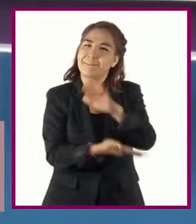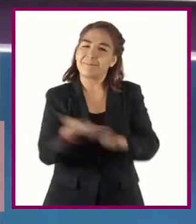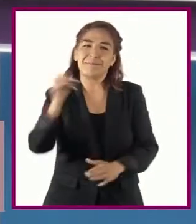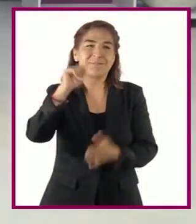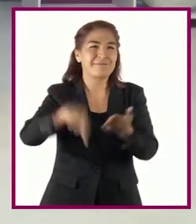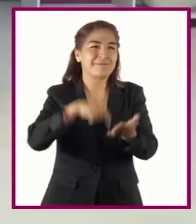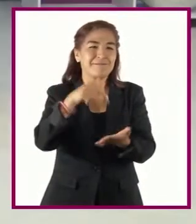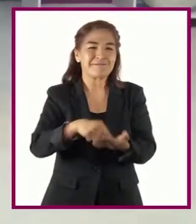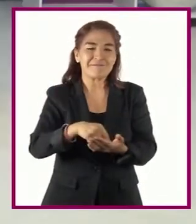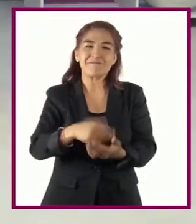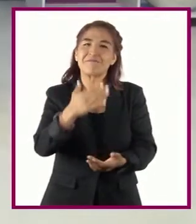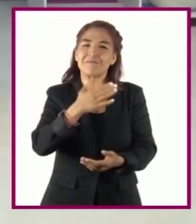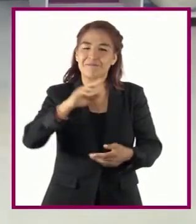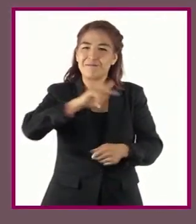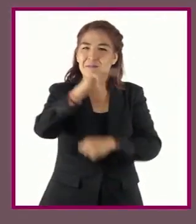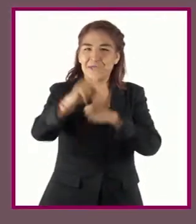caminar.